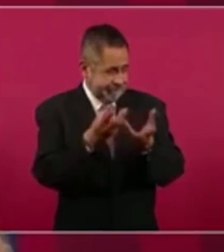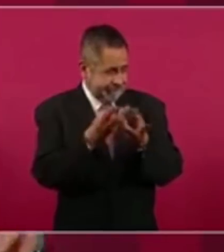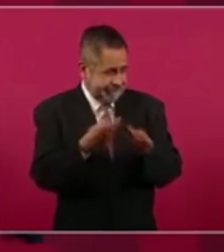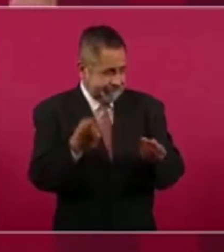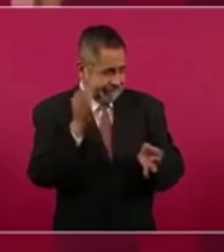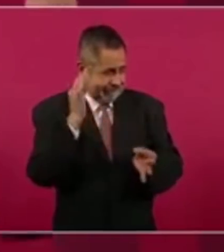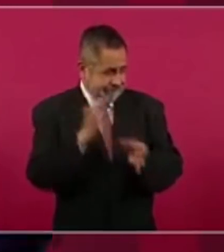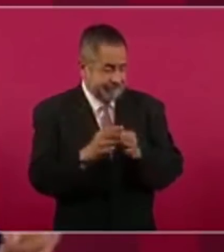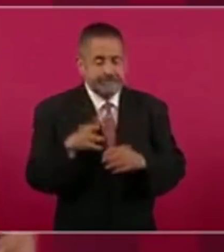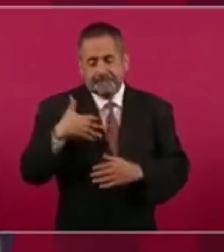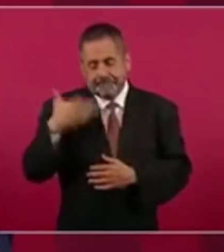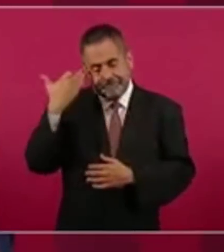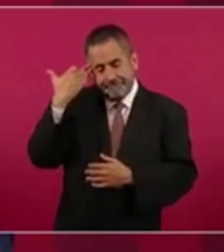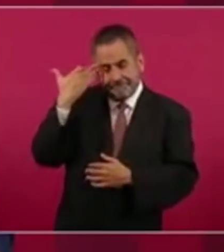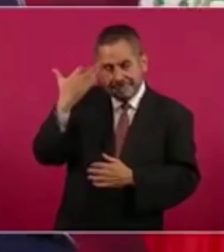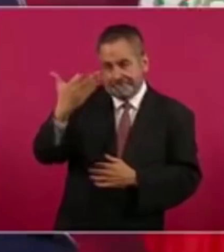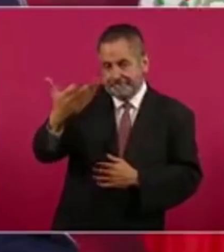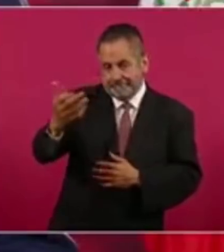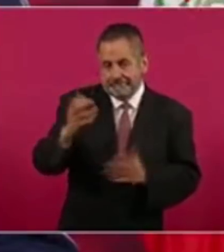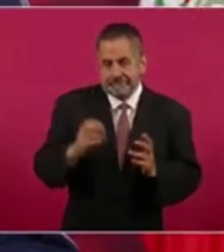y lo hemos dicho muchas veces.